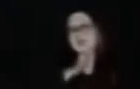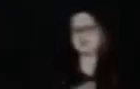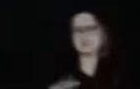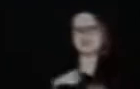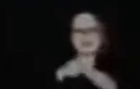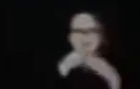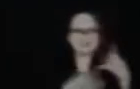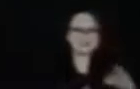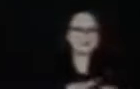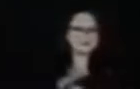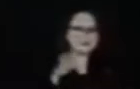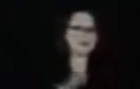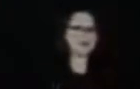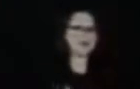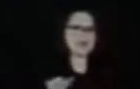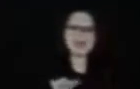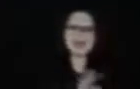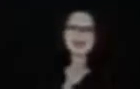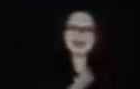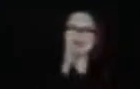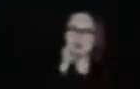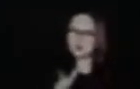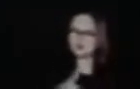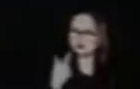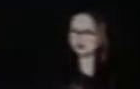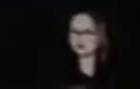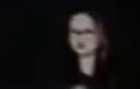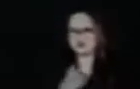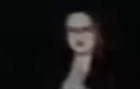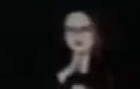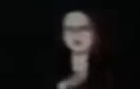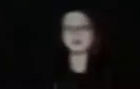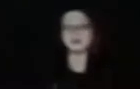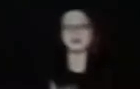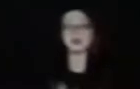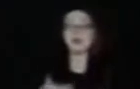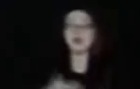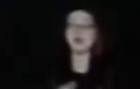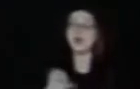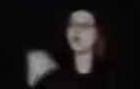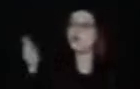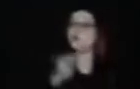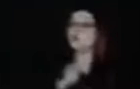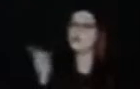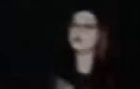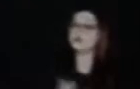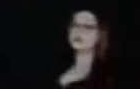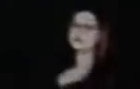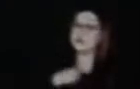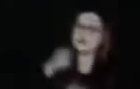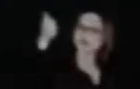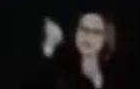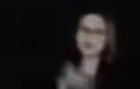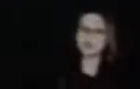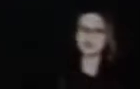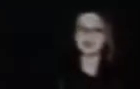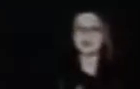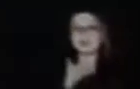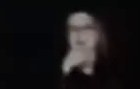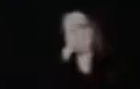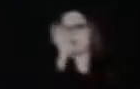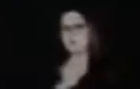gas, energía eléctrica. Ahora compramos más de la mitad de